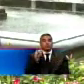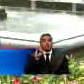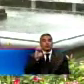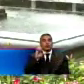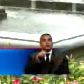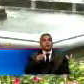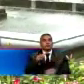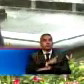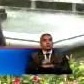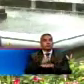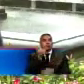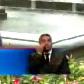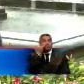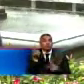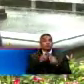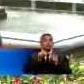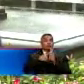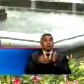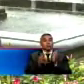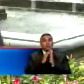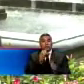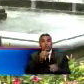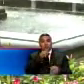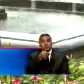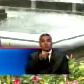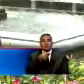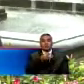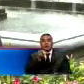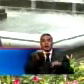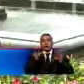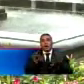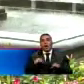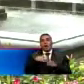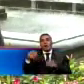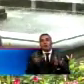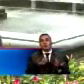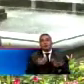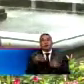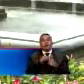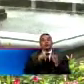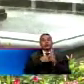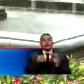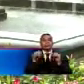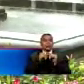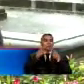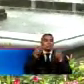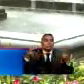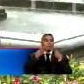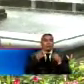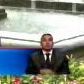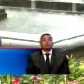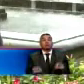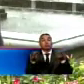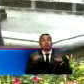dirigencias indígenas. Posterior a ello, han pedido que los medios de comunicación esperemos aquí abajo del Palacio de Corondelet y luego se darán mayores declaraciones. Quien